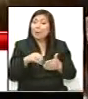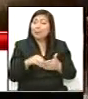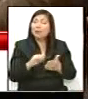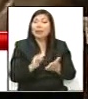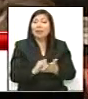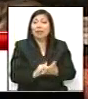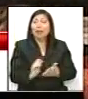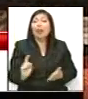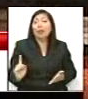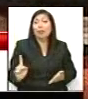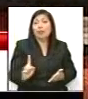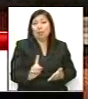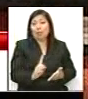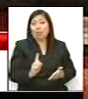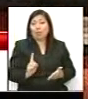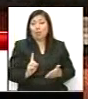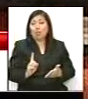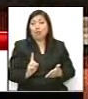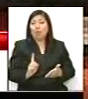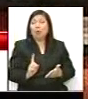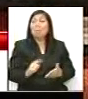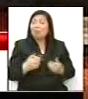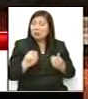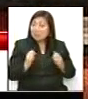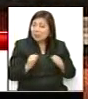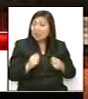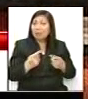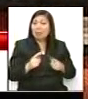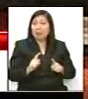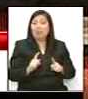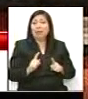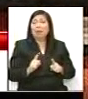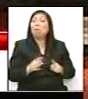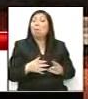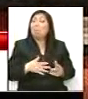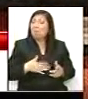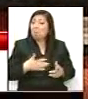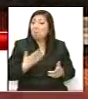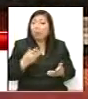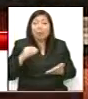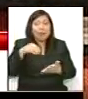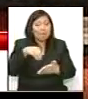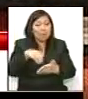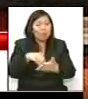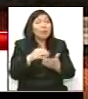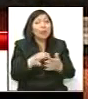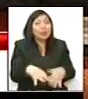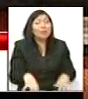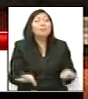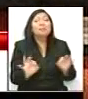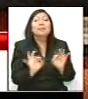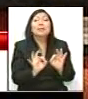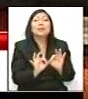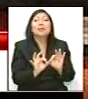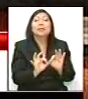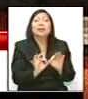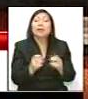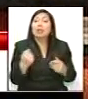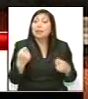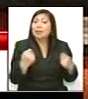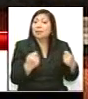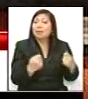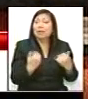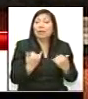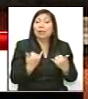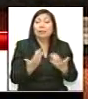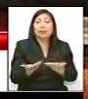que esta declaratoria de interés nacional permita que el Ejecutivo también ponga la importancia, invierta también en